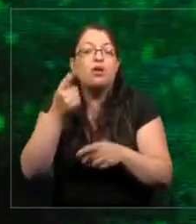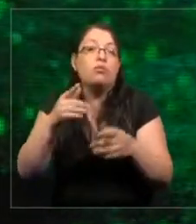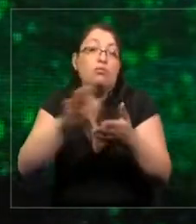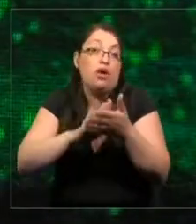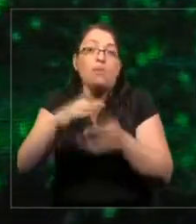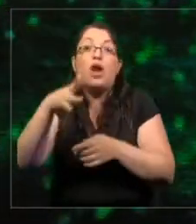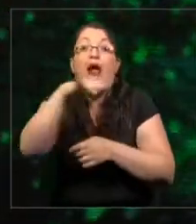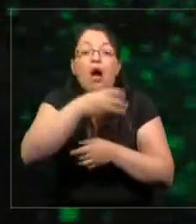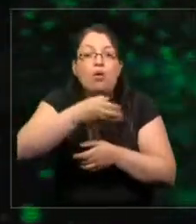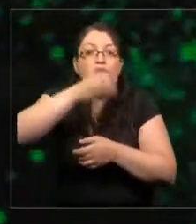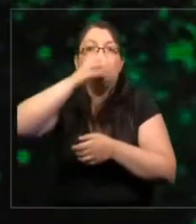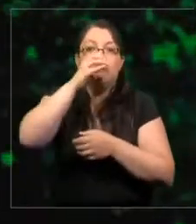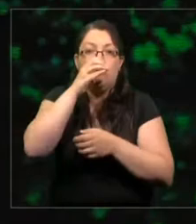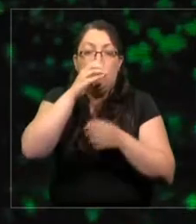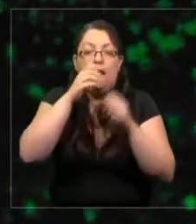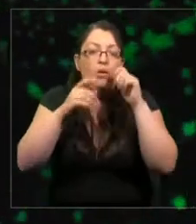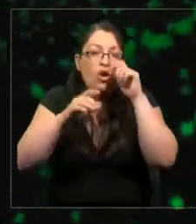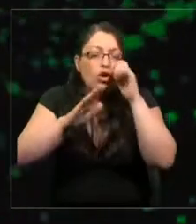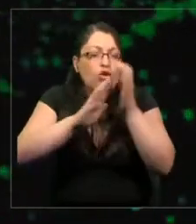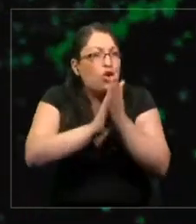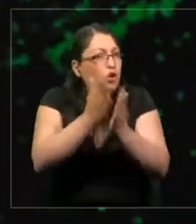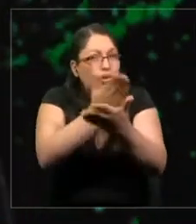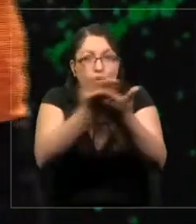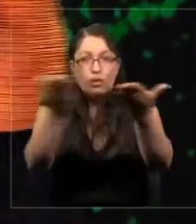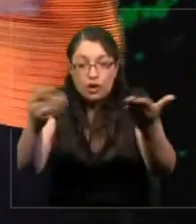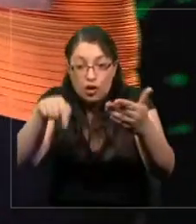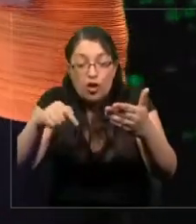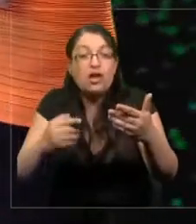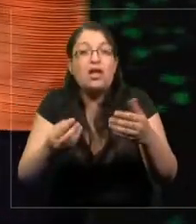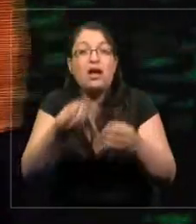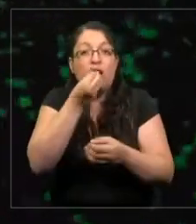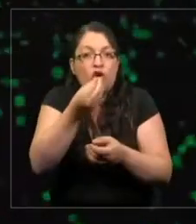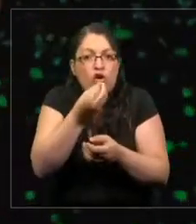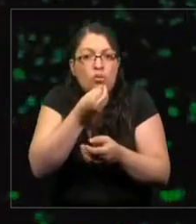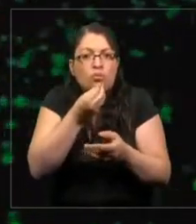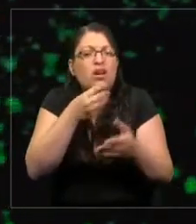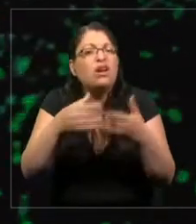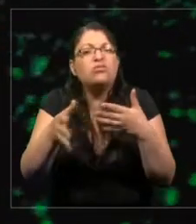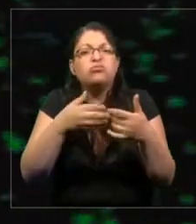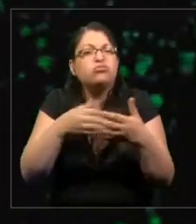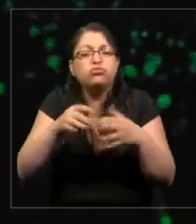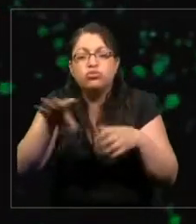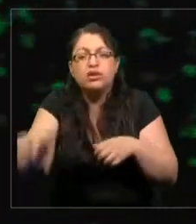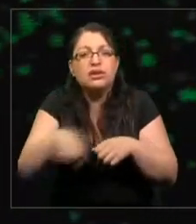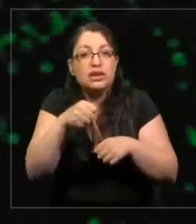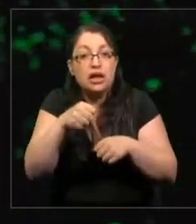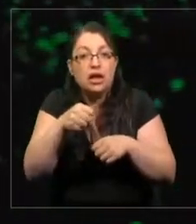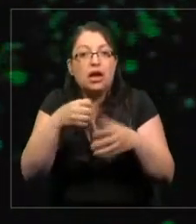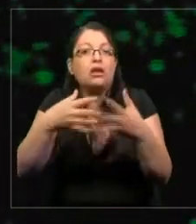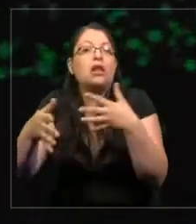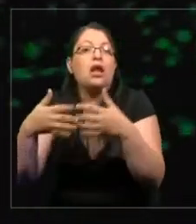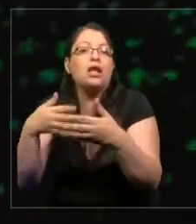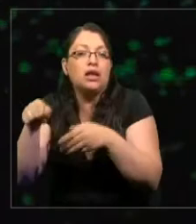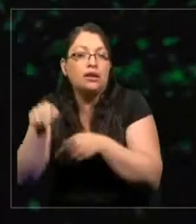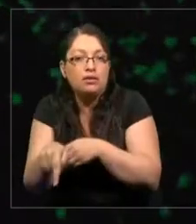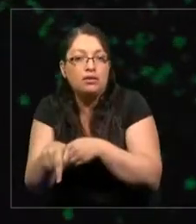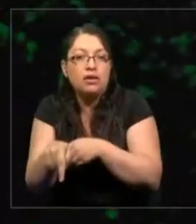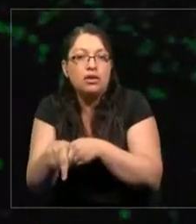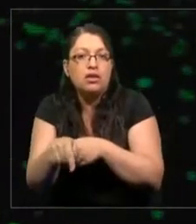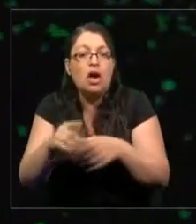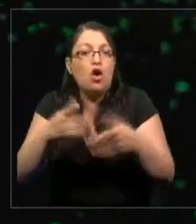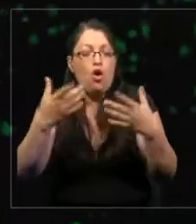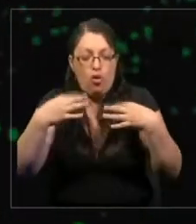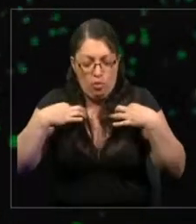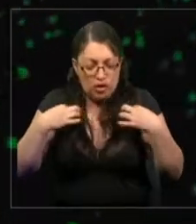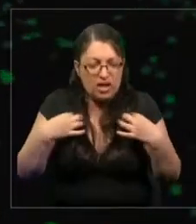agua que tomamos todo lo que ustedes han comido durante el día proviene directa o indirectamente de la biodiversidad las cosas que